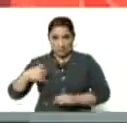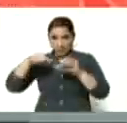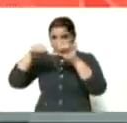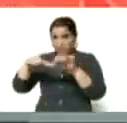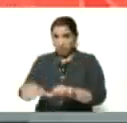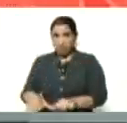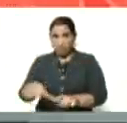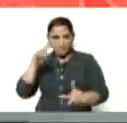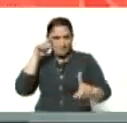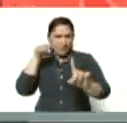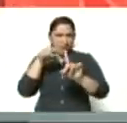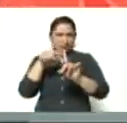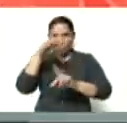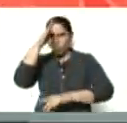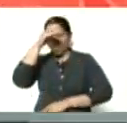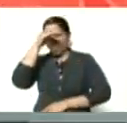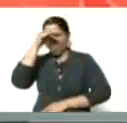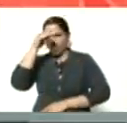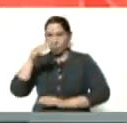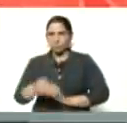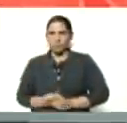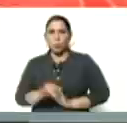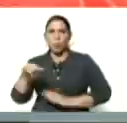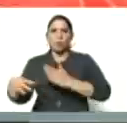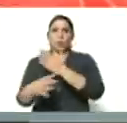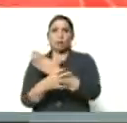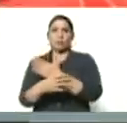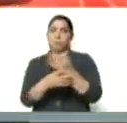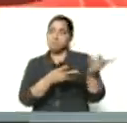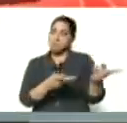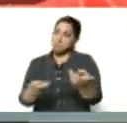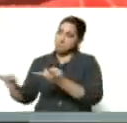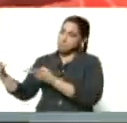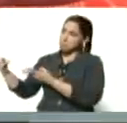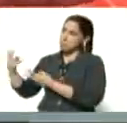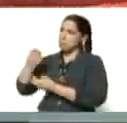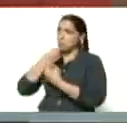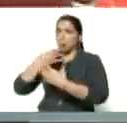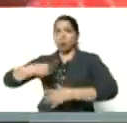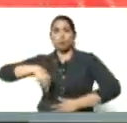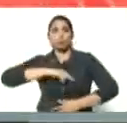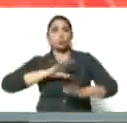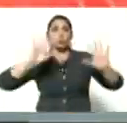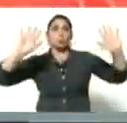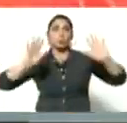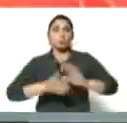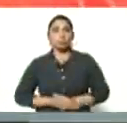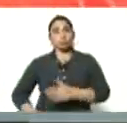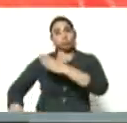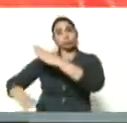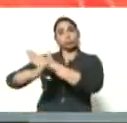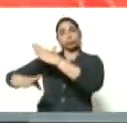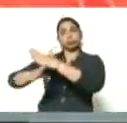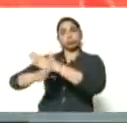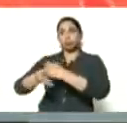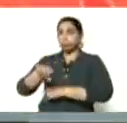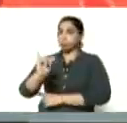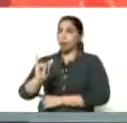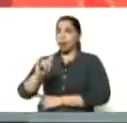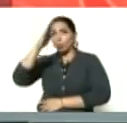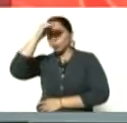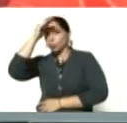en el marco del trumpismo guaidocista, bienvenido, bien bueno para nosotros, compadre. Que se mantengan allí, en el